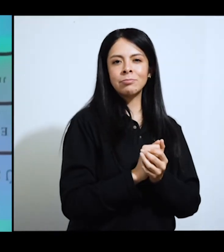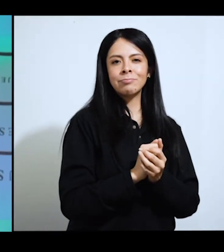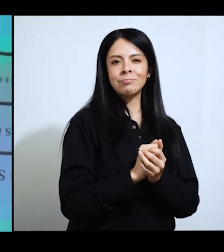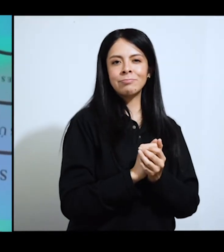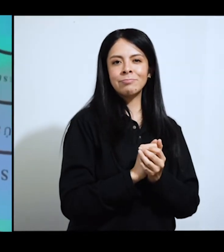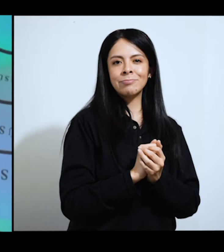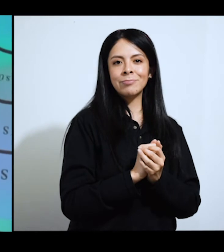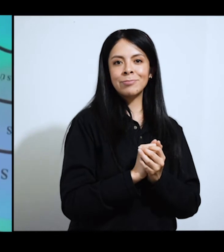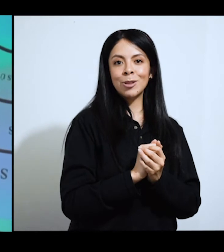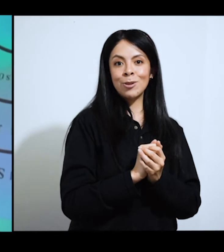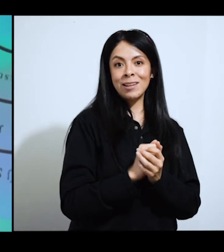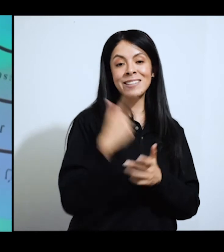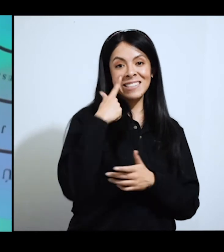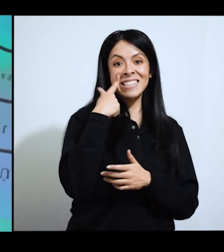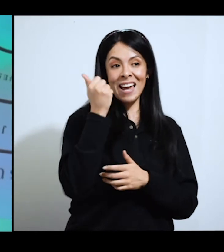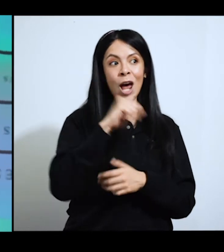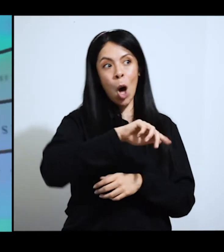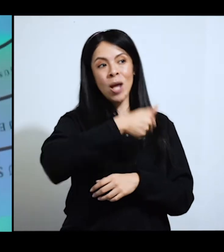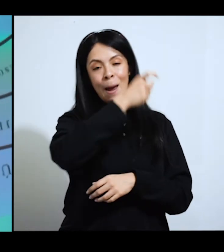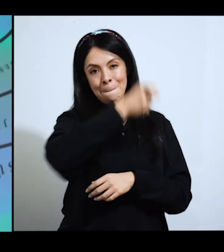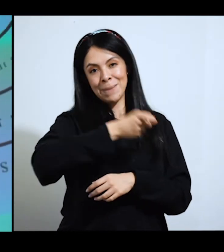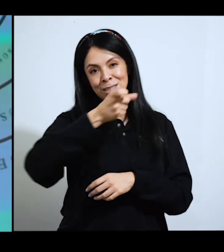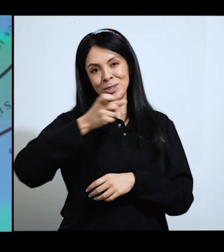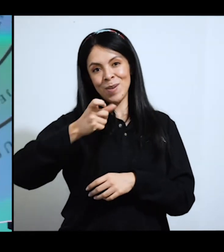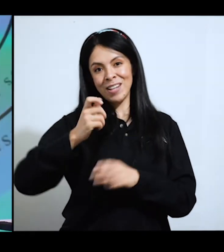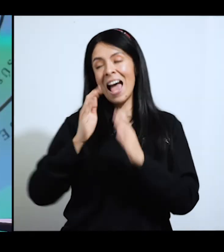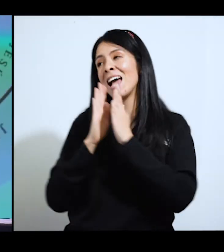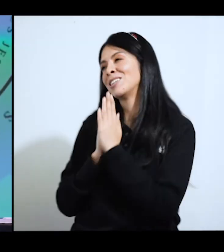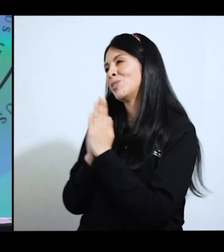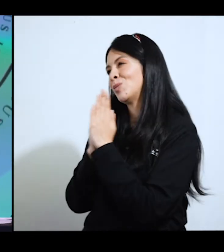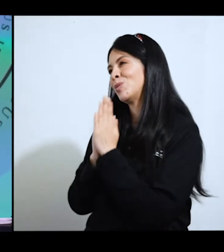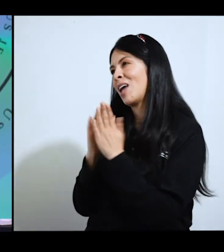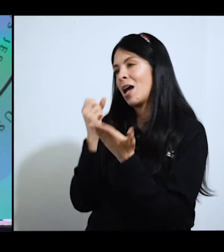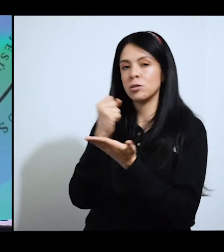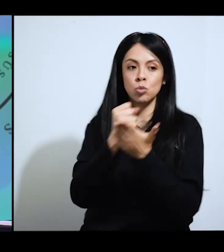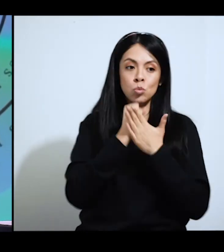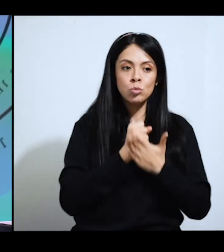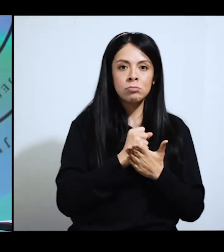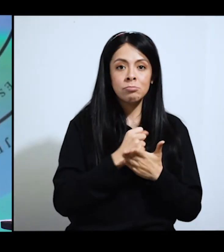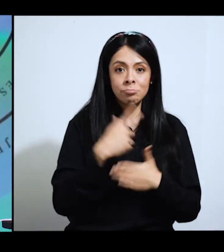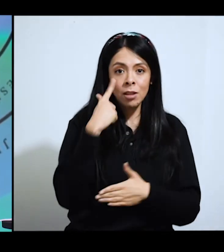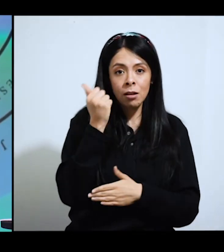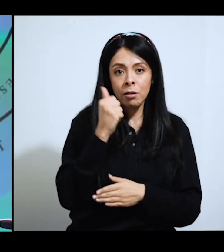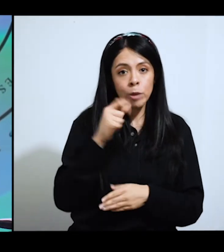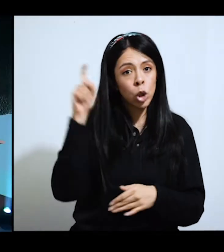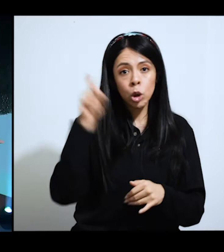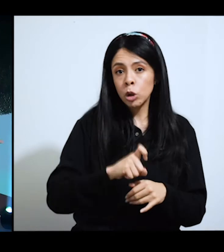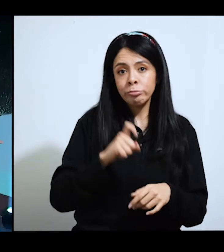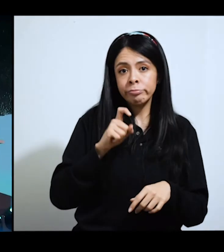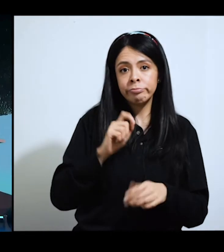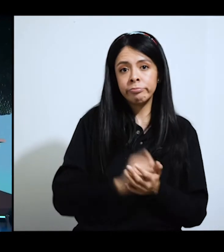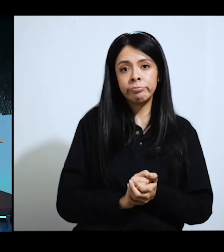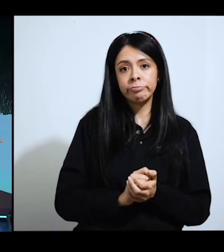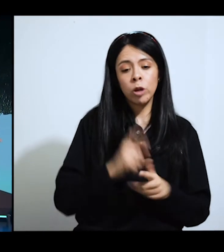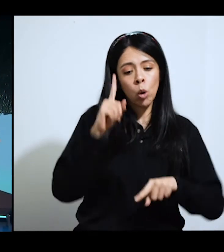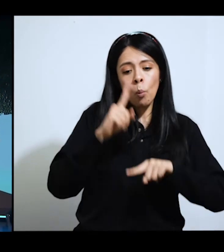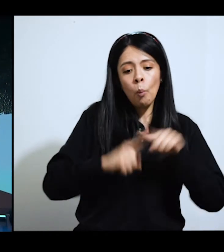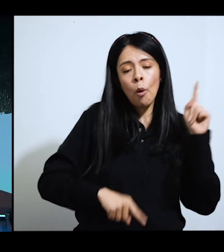ore por nosotros, no podemos depender de otros. Eso es solo para el cristiano que hasta ahora está